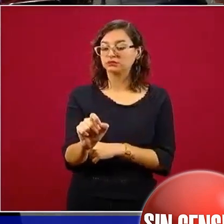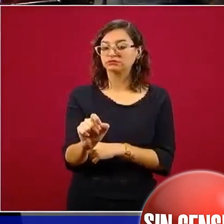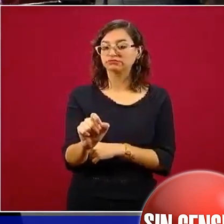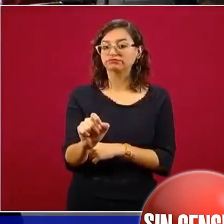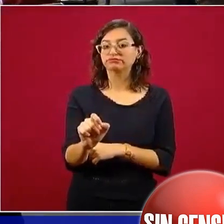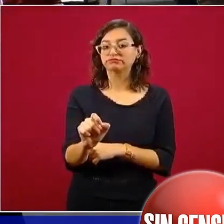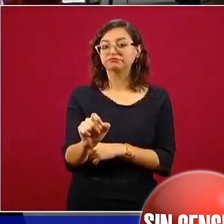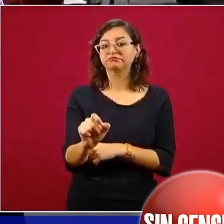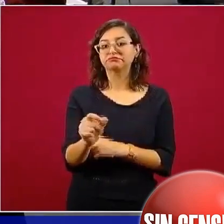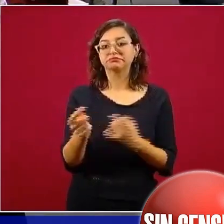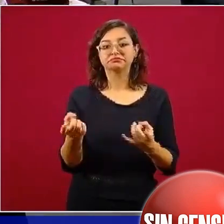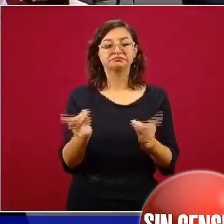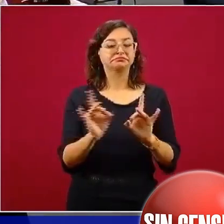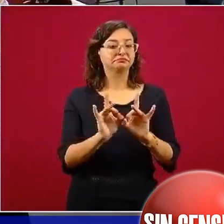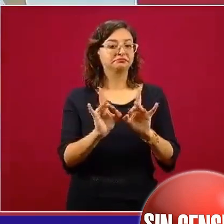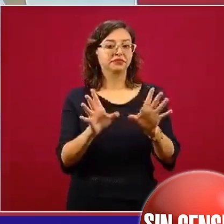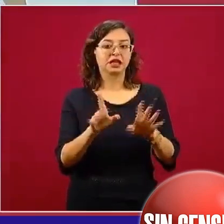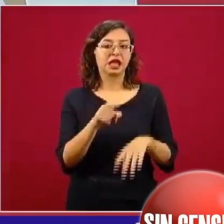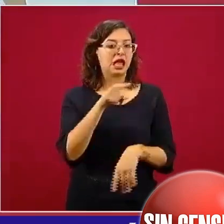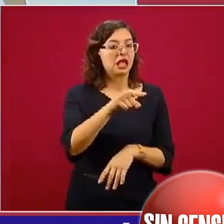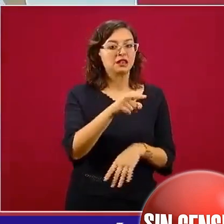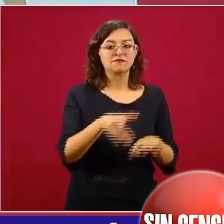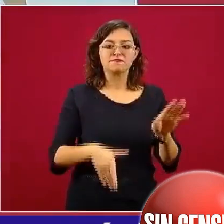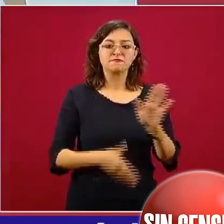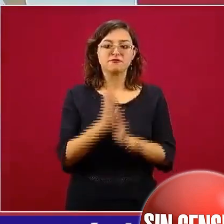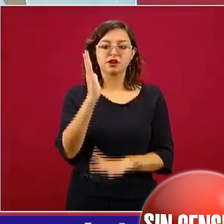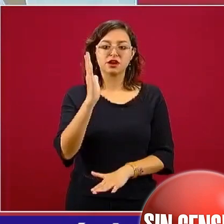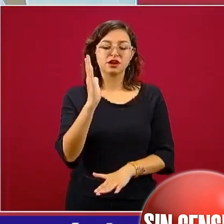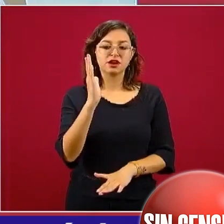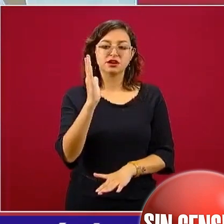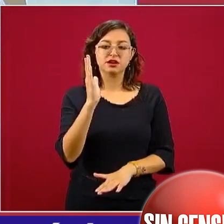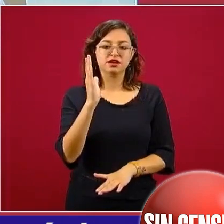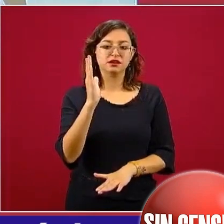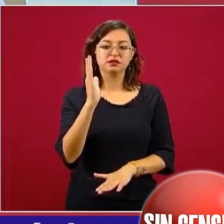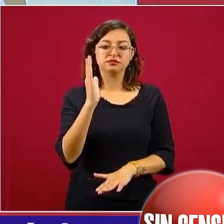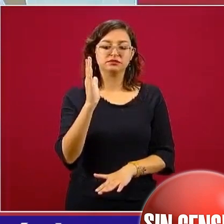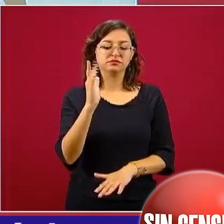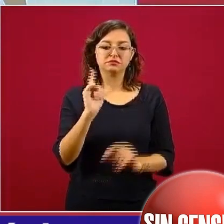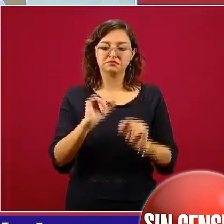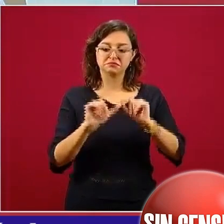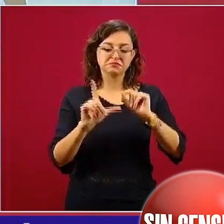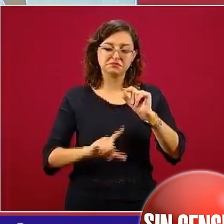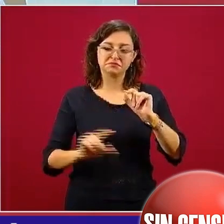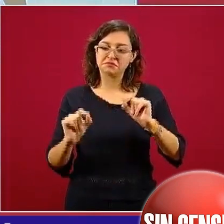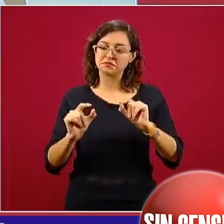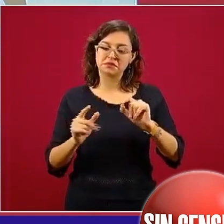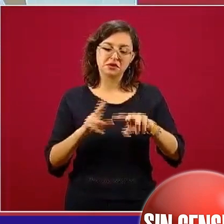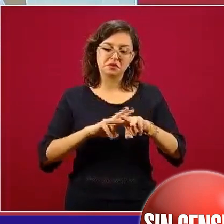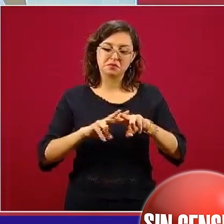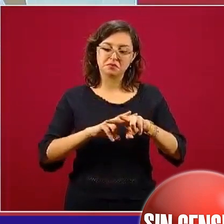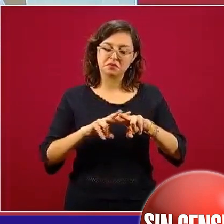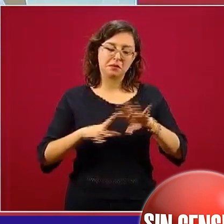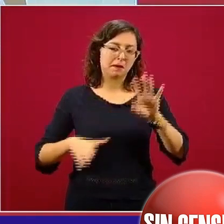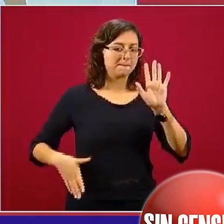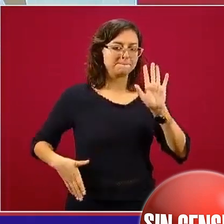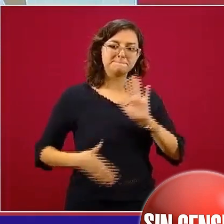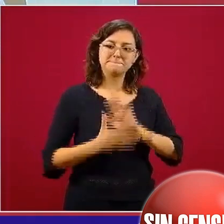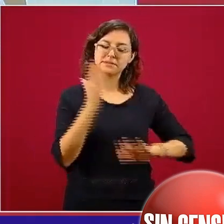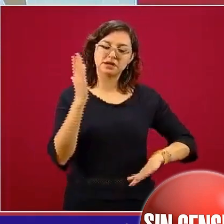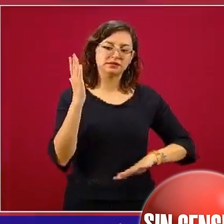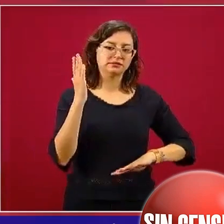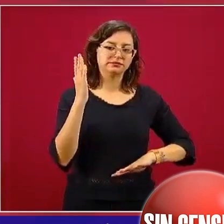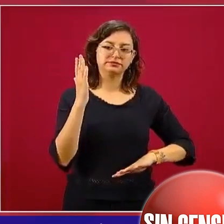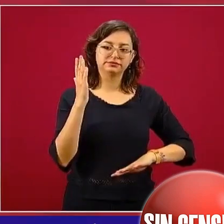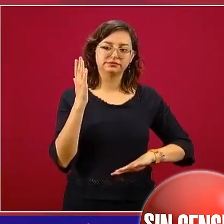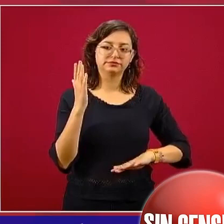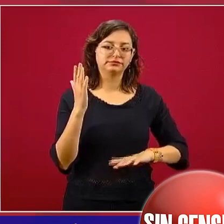hay esta ruptura, él tiene que salir de aquí, de México, en tren,